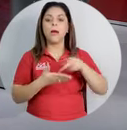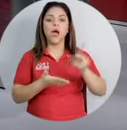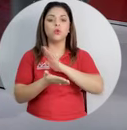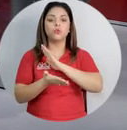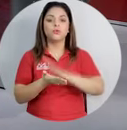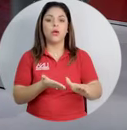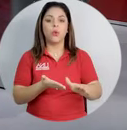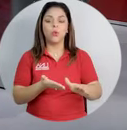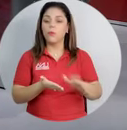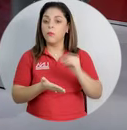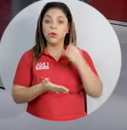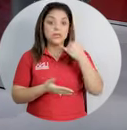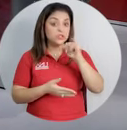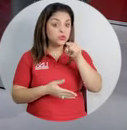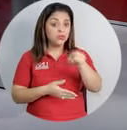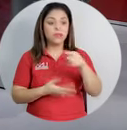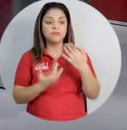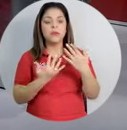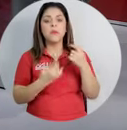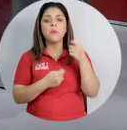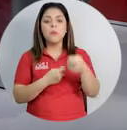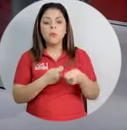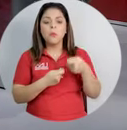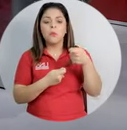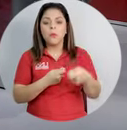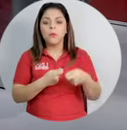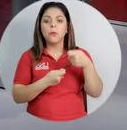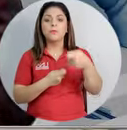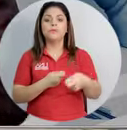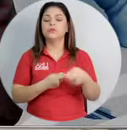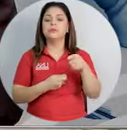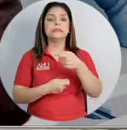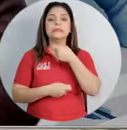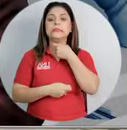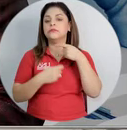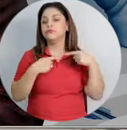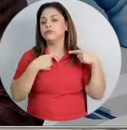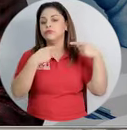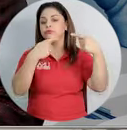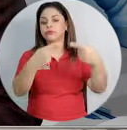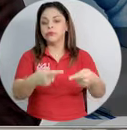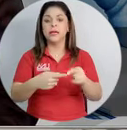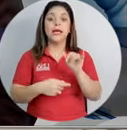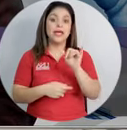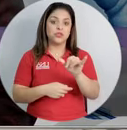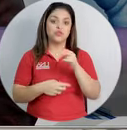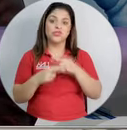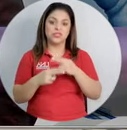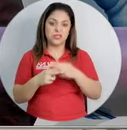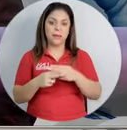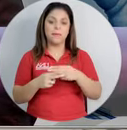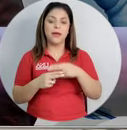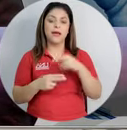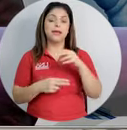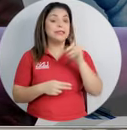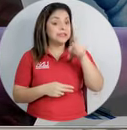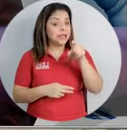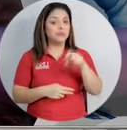no, termina pagando la deuda 4 o 5 veces. Sí, lo que en la parte financiera y llevándolo a las finanzas del hogar, eso es lo que llamamos un